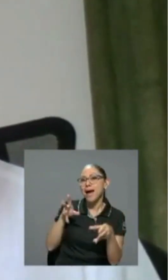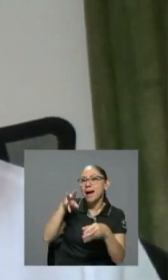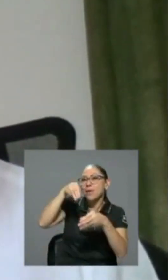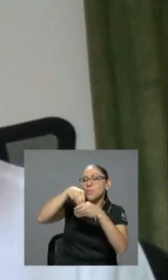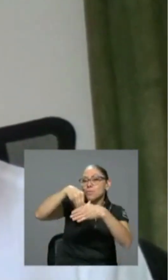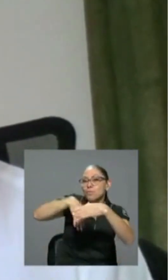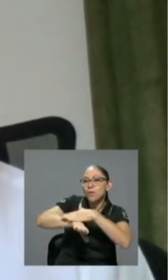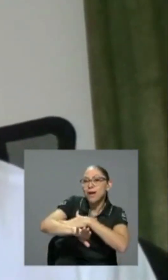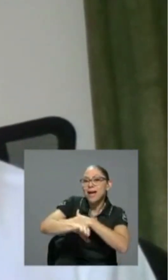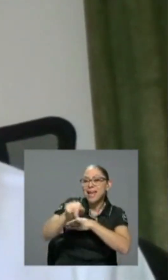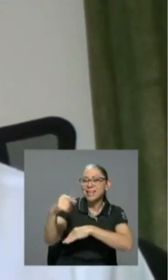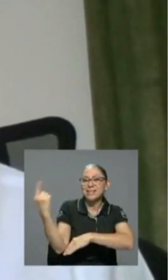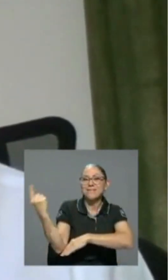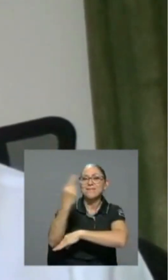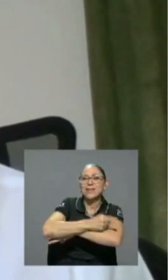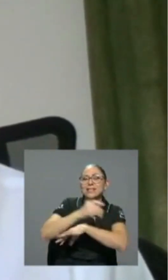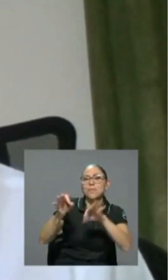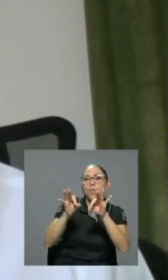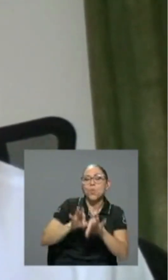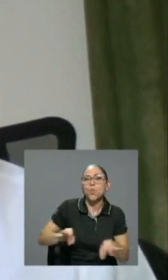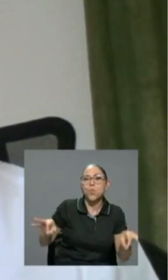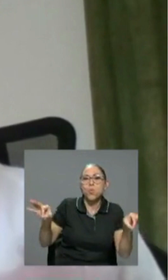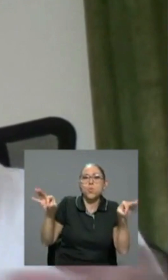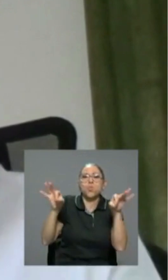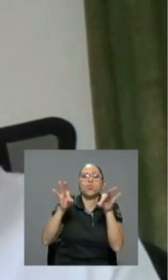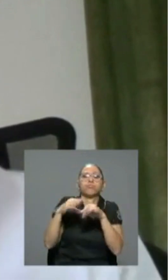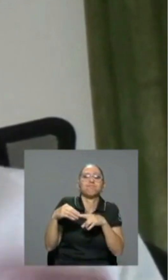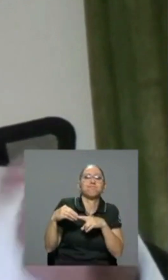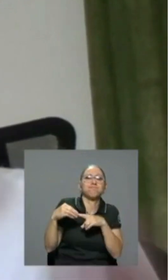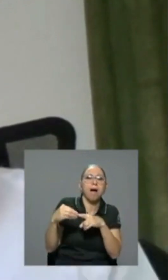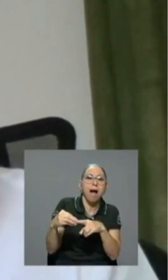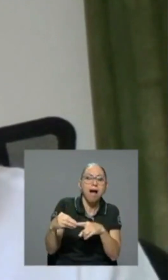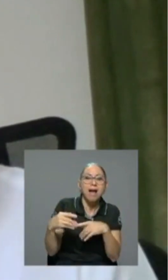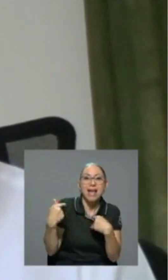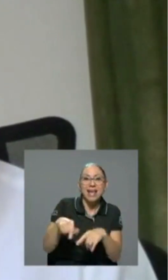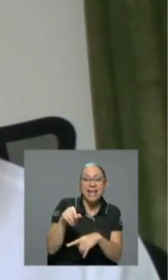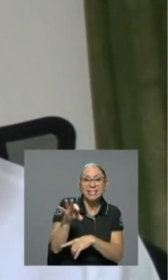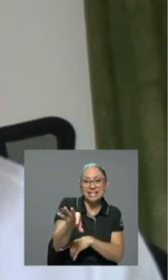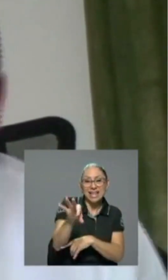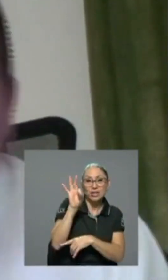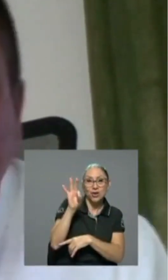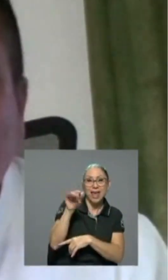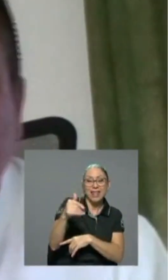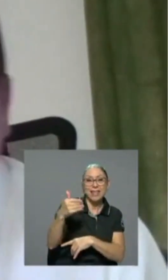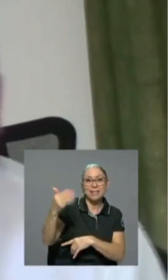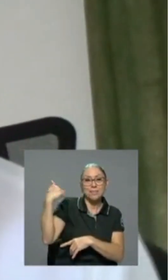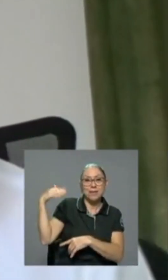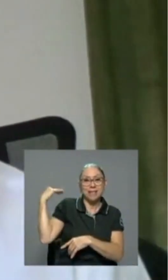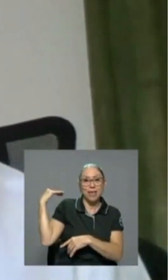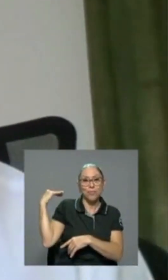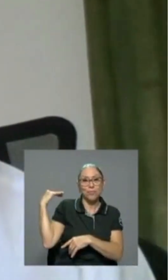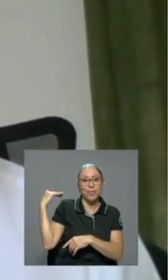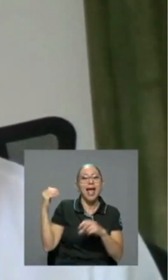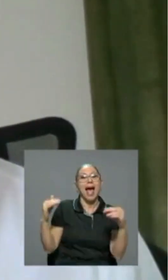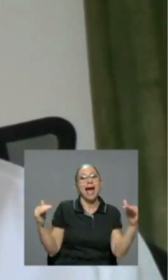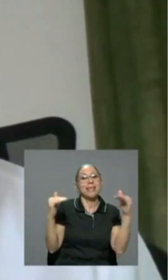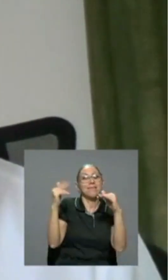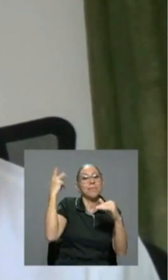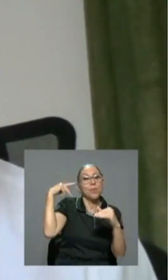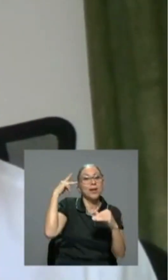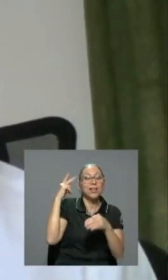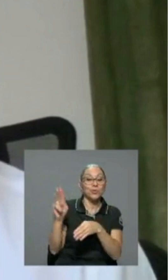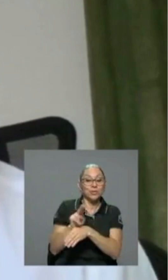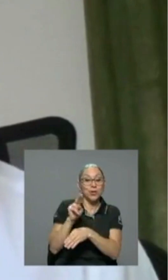mucha importancia, de relevancia o es seleccionada de ese pasado o usada políticamente también como